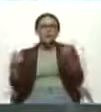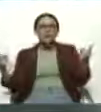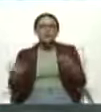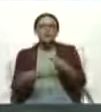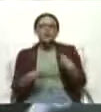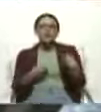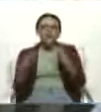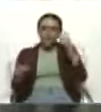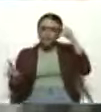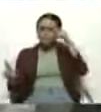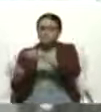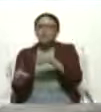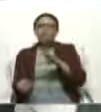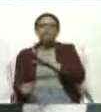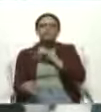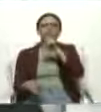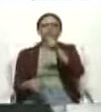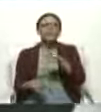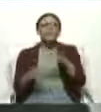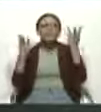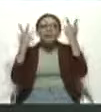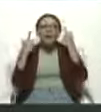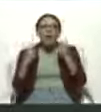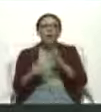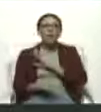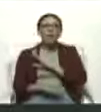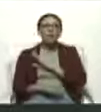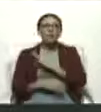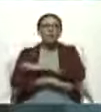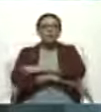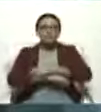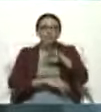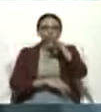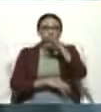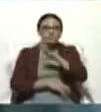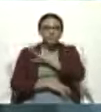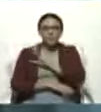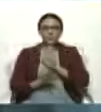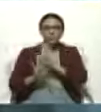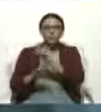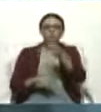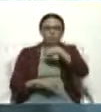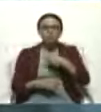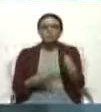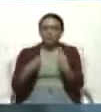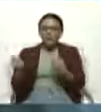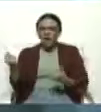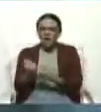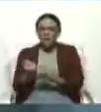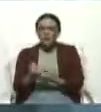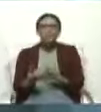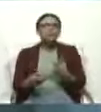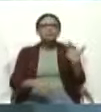Mascota. Quiero también conversar sobre los esfuerzos realizados en